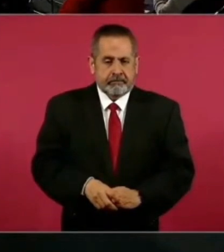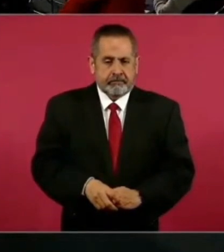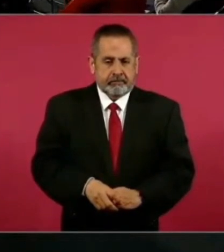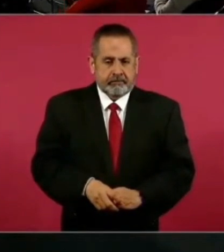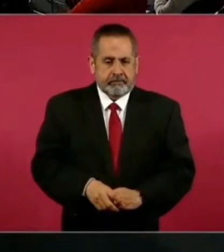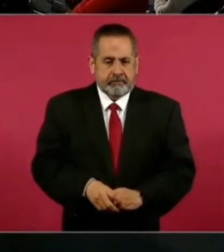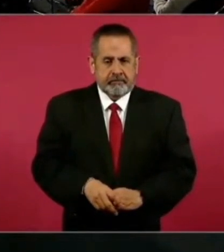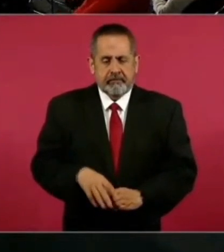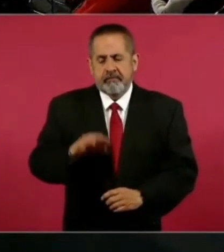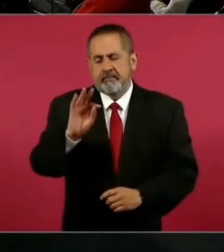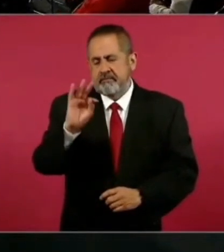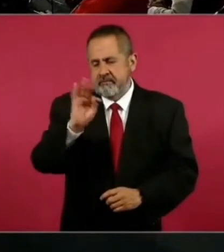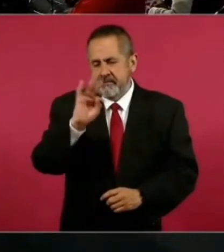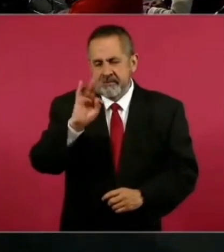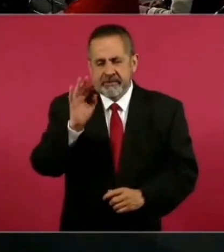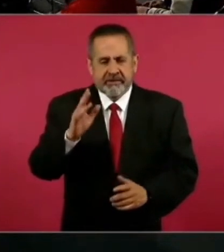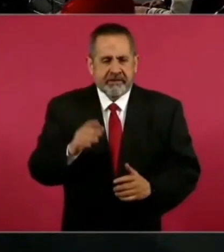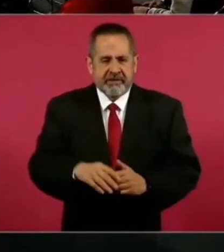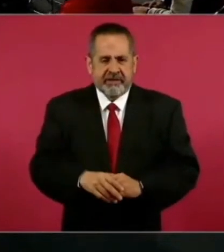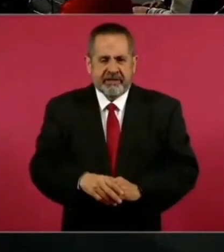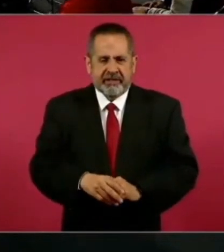pueden estar formalmente